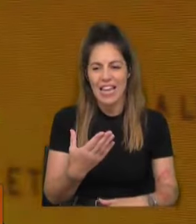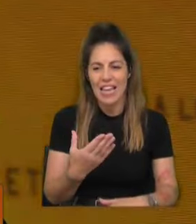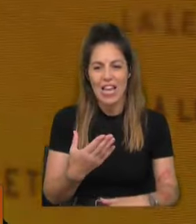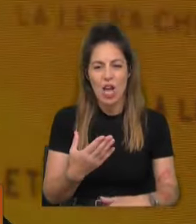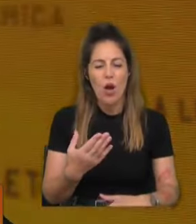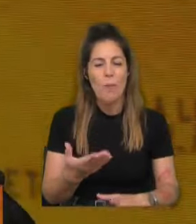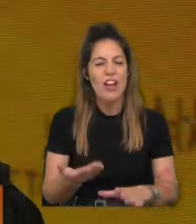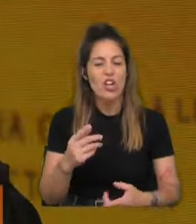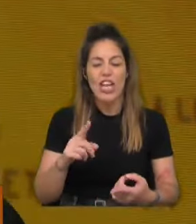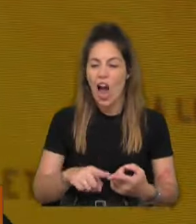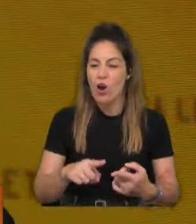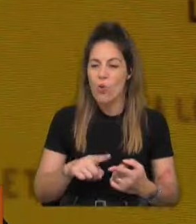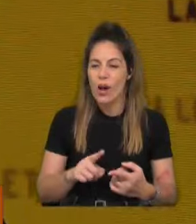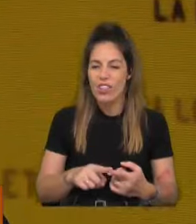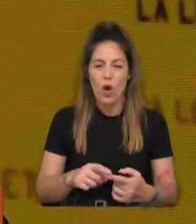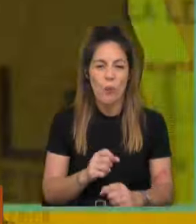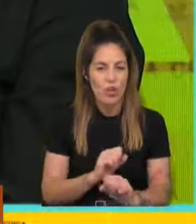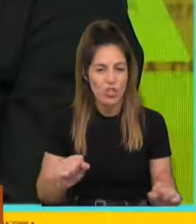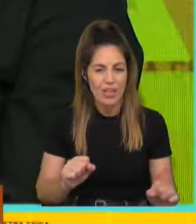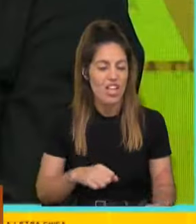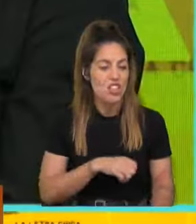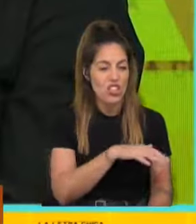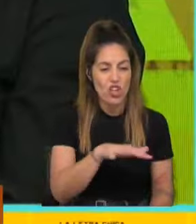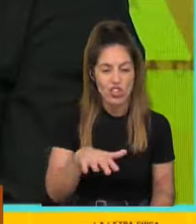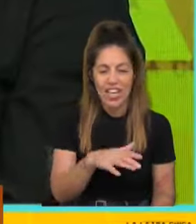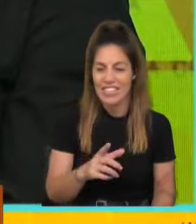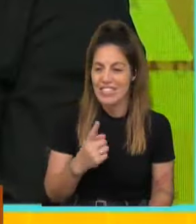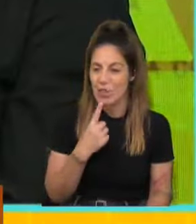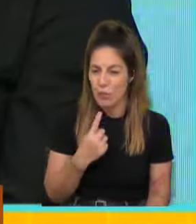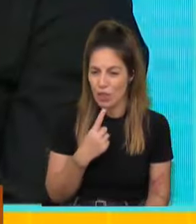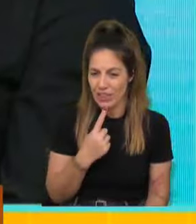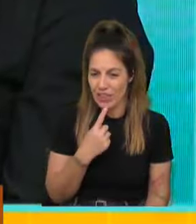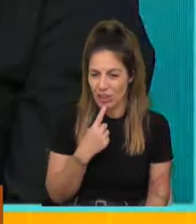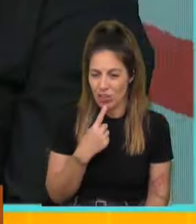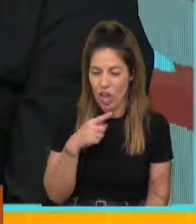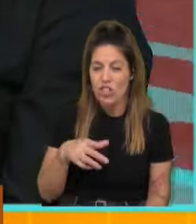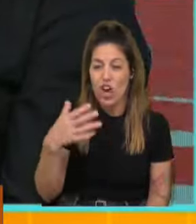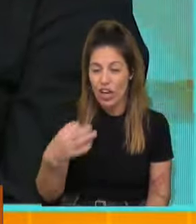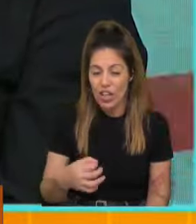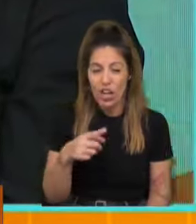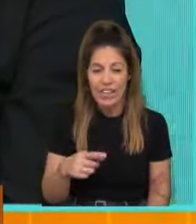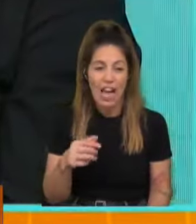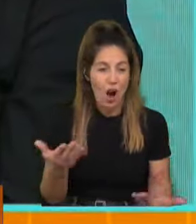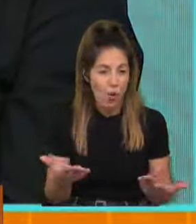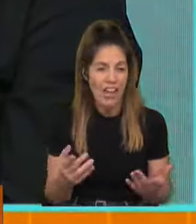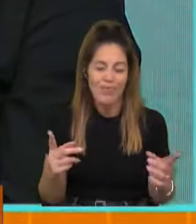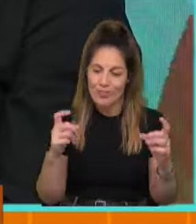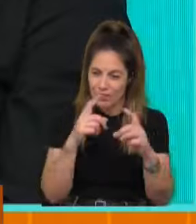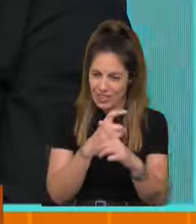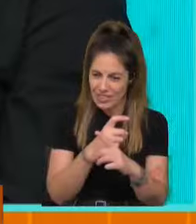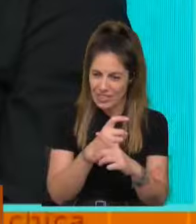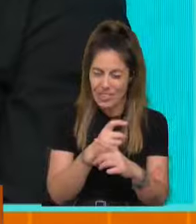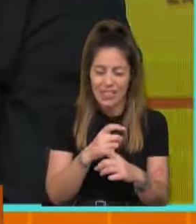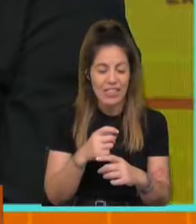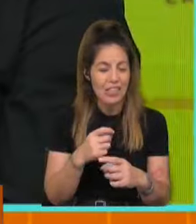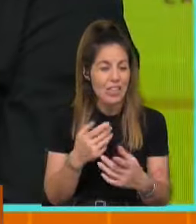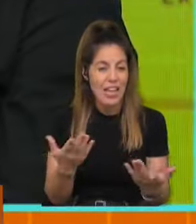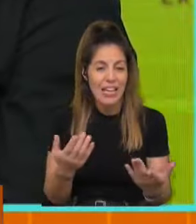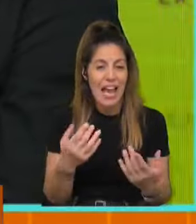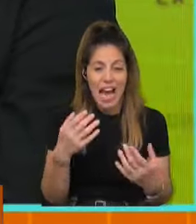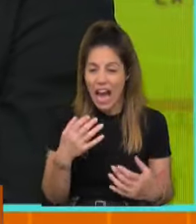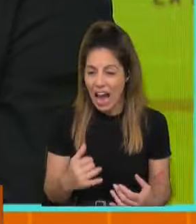consensos posibles sociales y políticos y yo creo que esta vez eso costó mucho y creo que hay que decirlo hay que